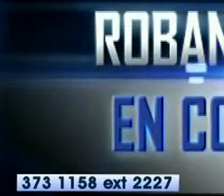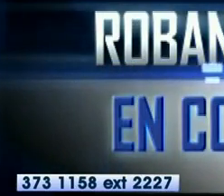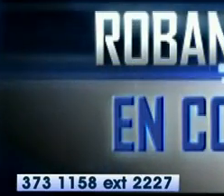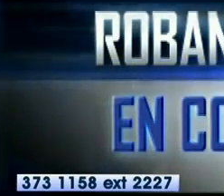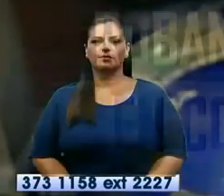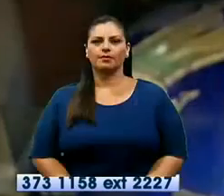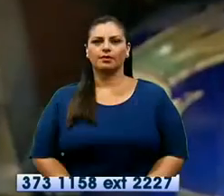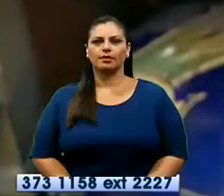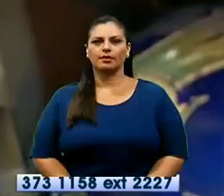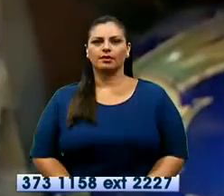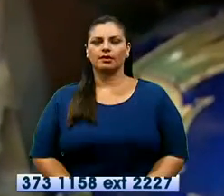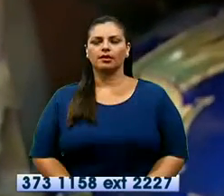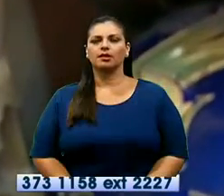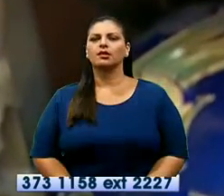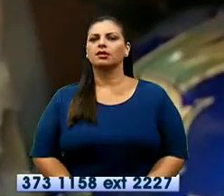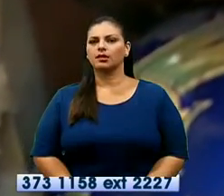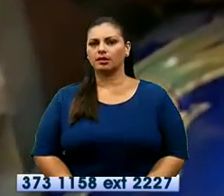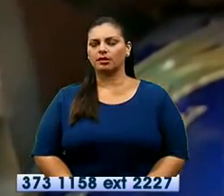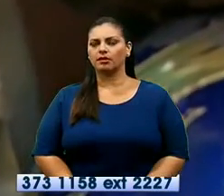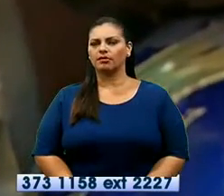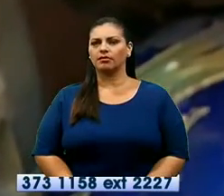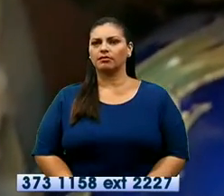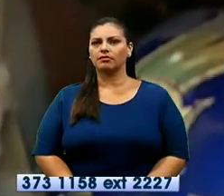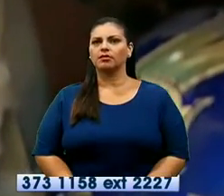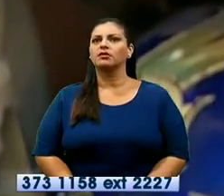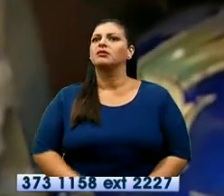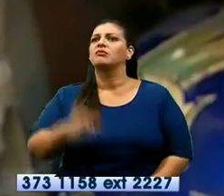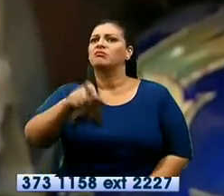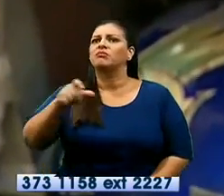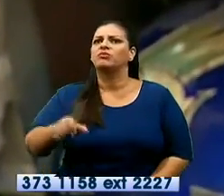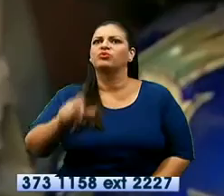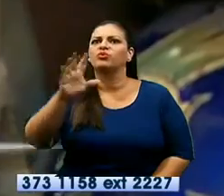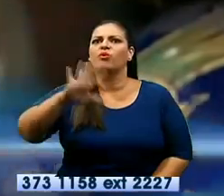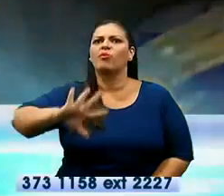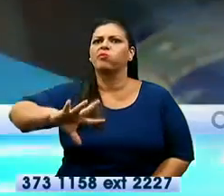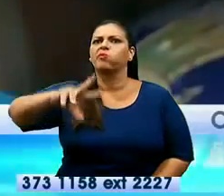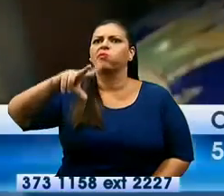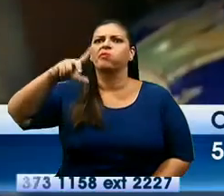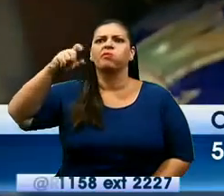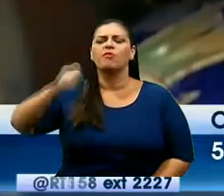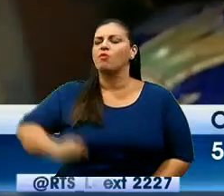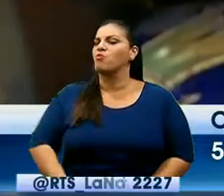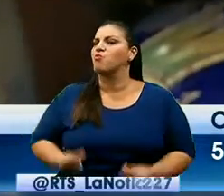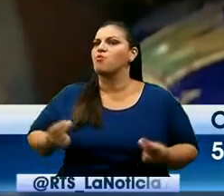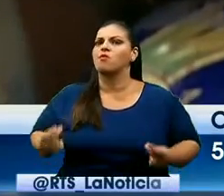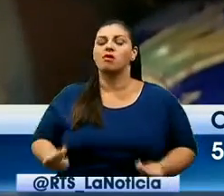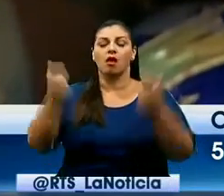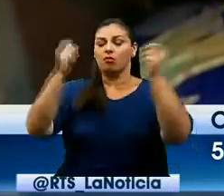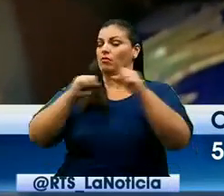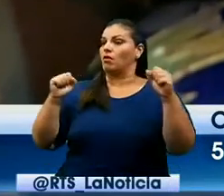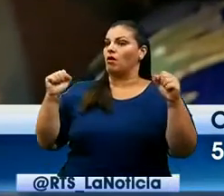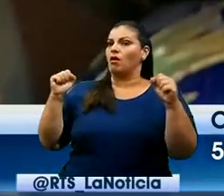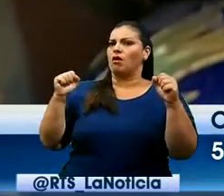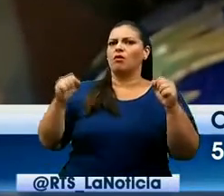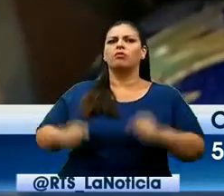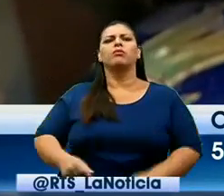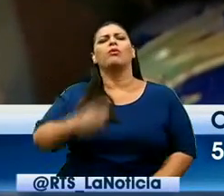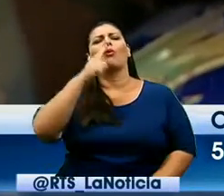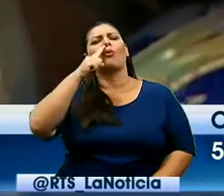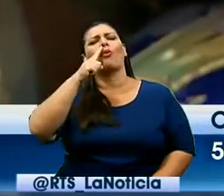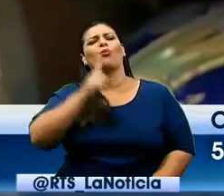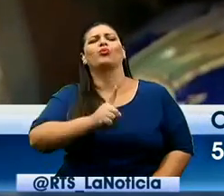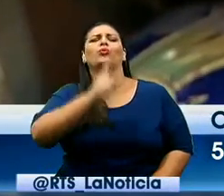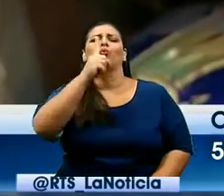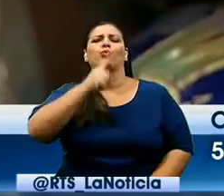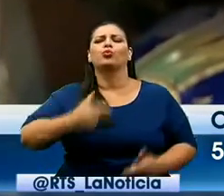Los asaltantes vinieron como rayo de... fue inesperadamente como un zafarrancho. Puso los guardias, también para